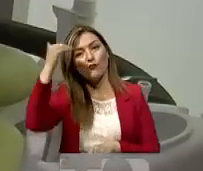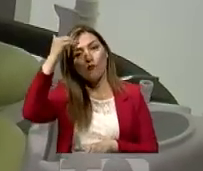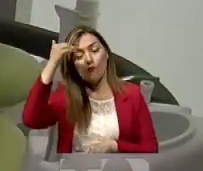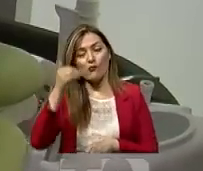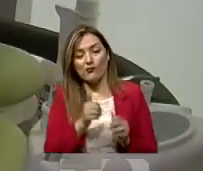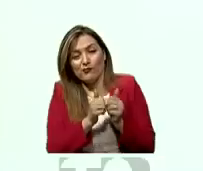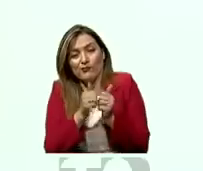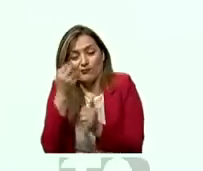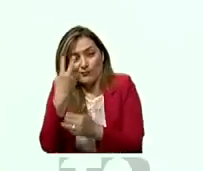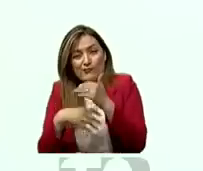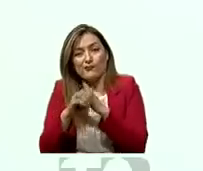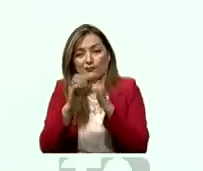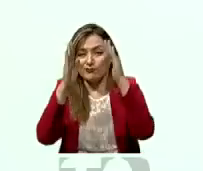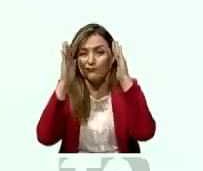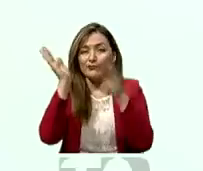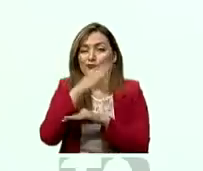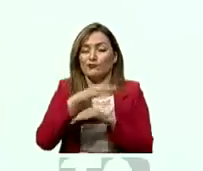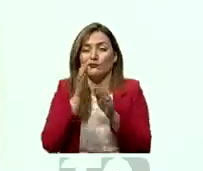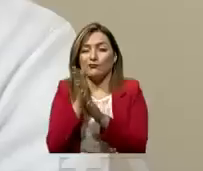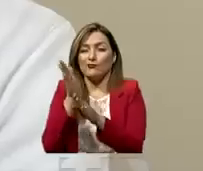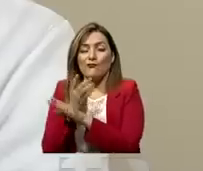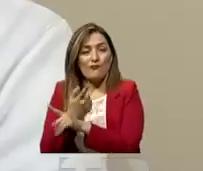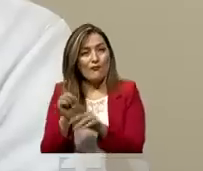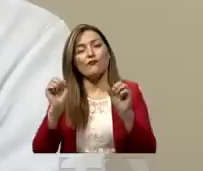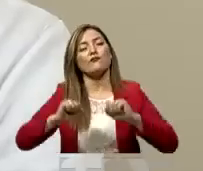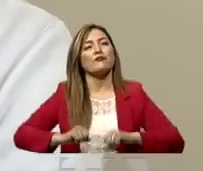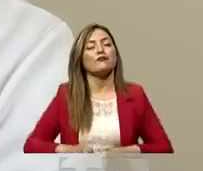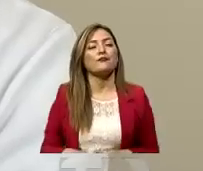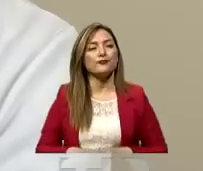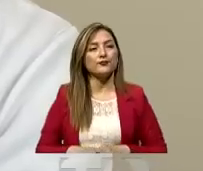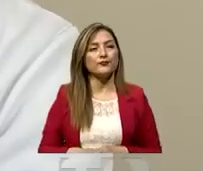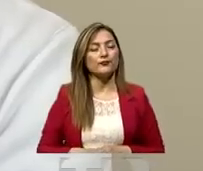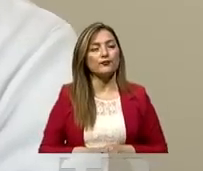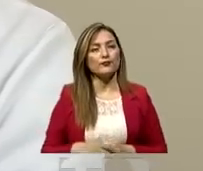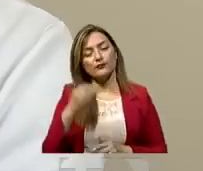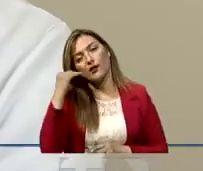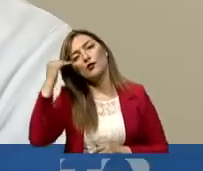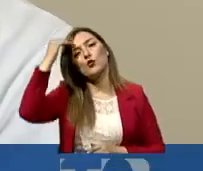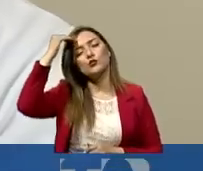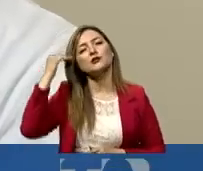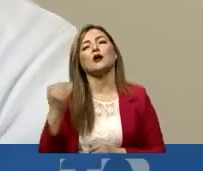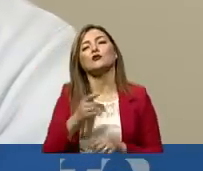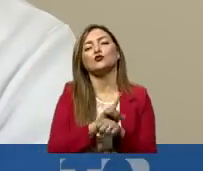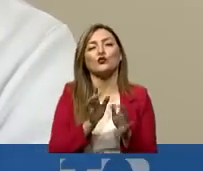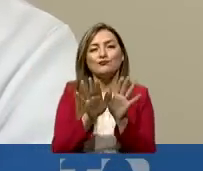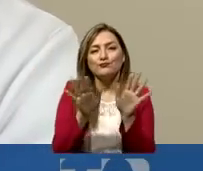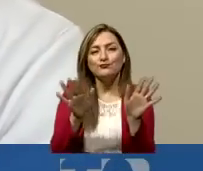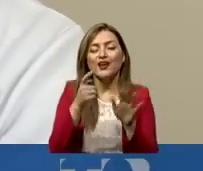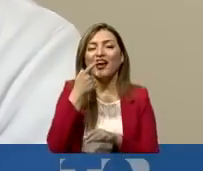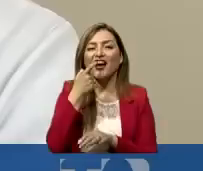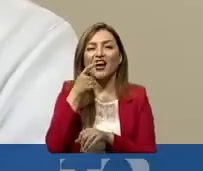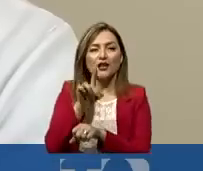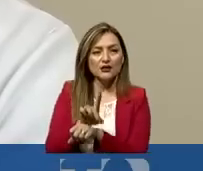recibir atención gratuita en las distintas especialidades. Bueno, los adultos en este caso tendrían medicina general, también sería odontología